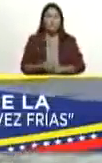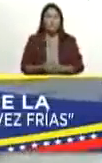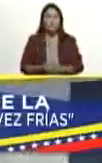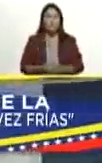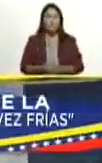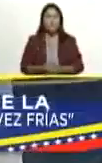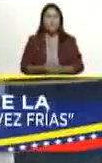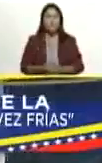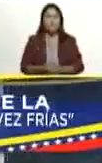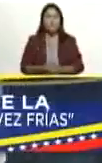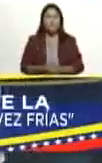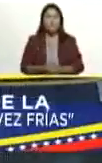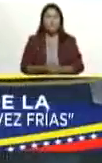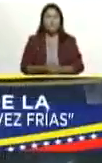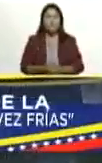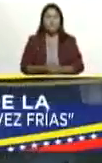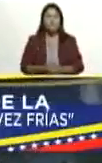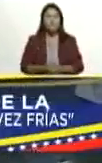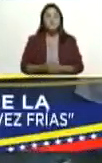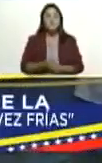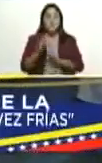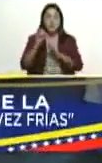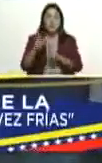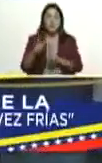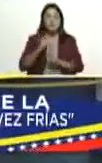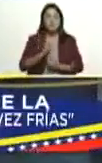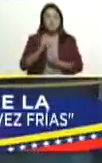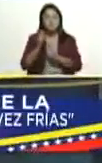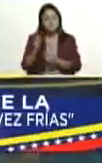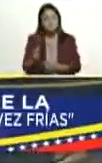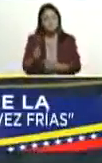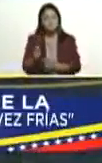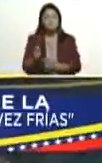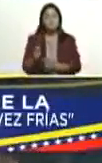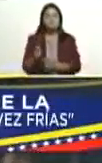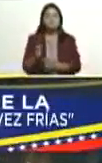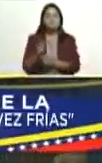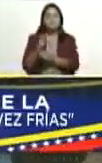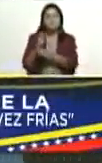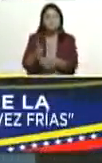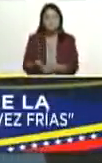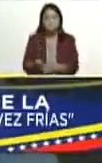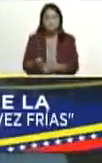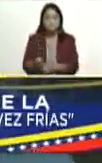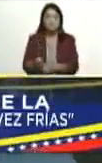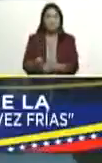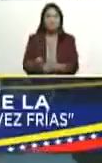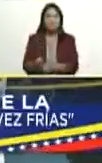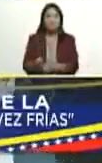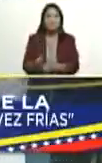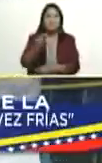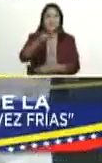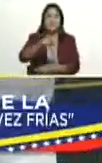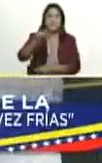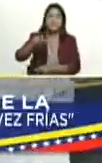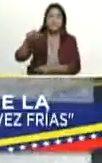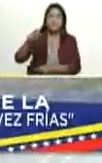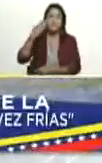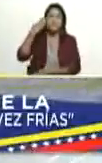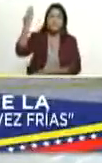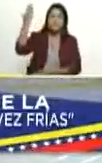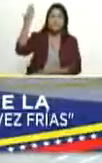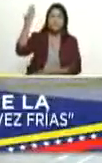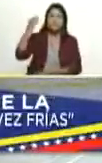imágenes, confiere entonces los títulos y los certifica como profesionales de la salud a los egresados, quienes se